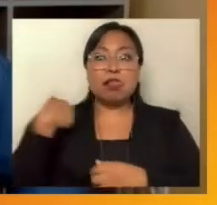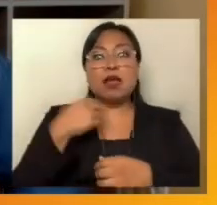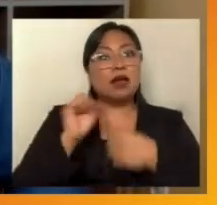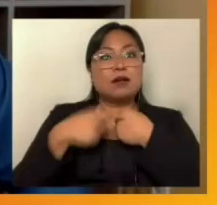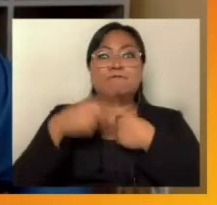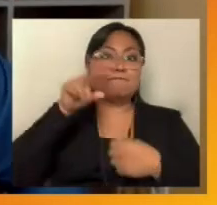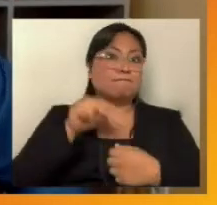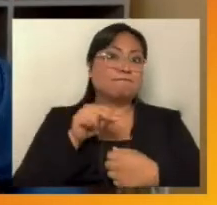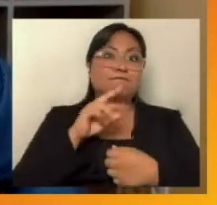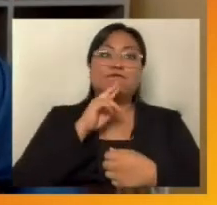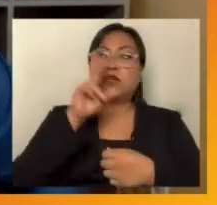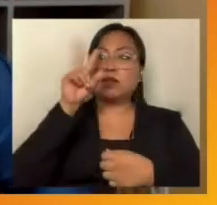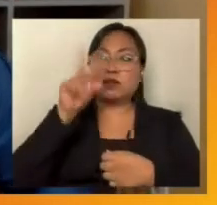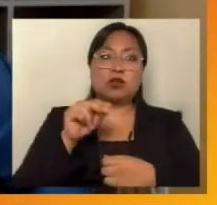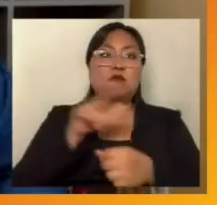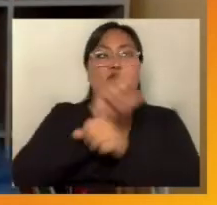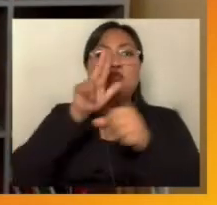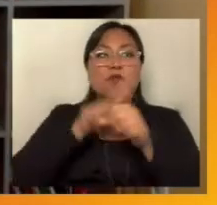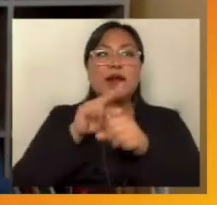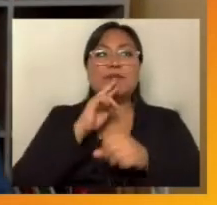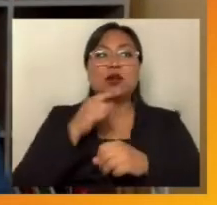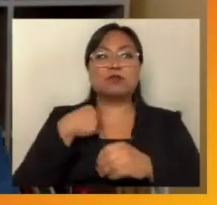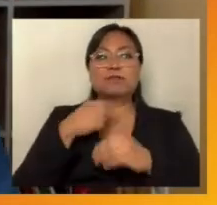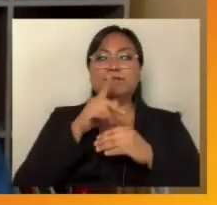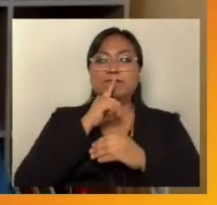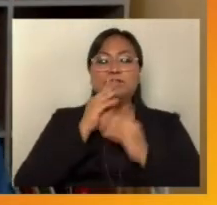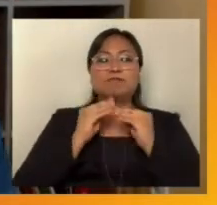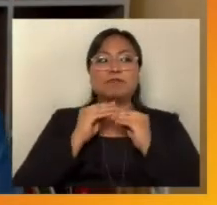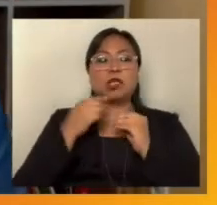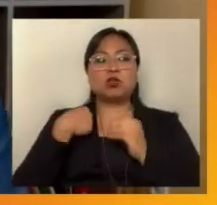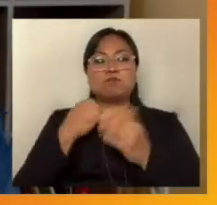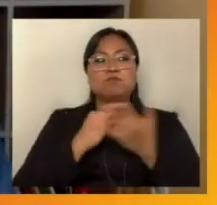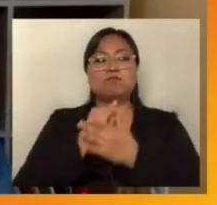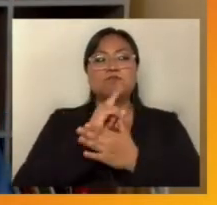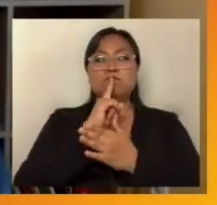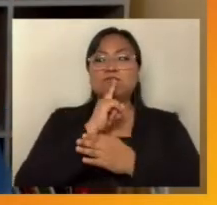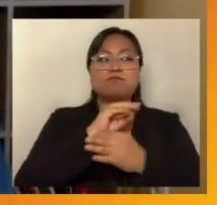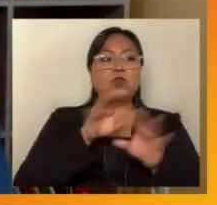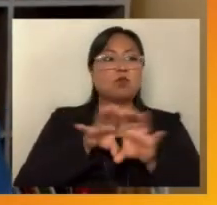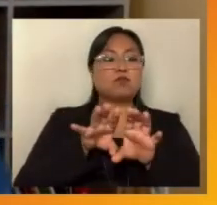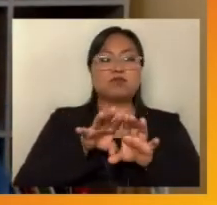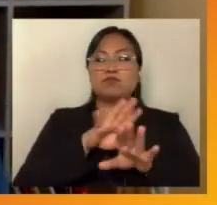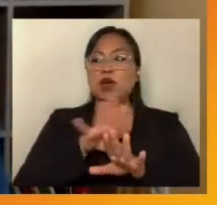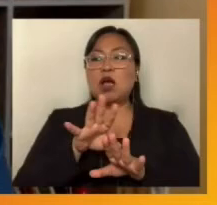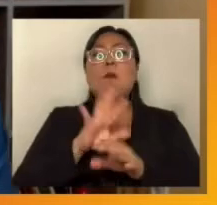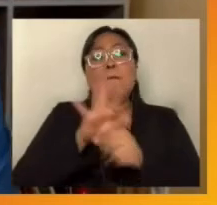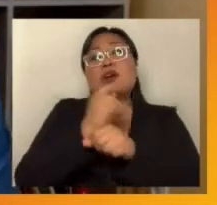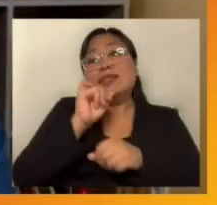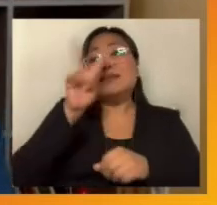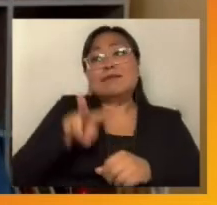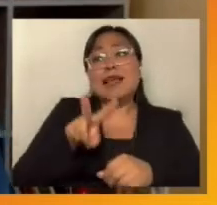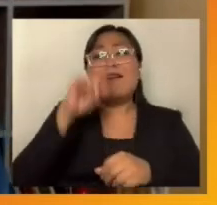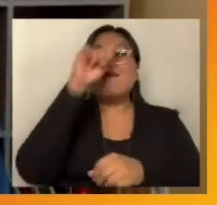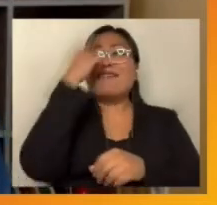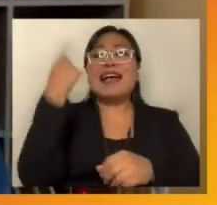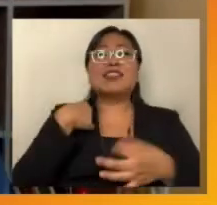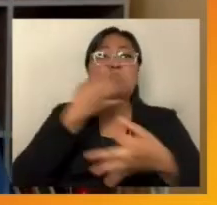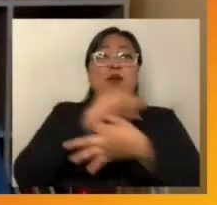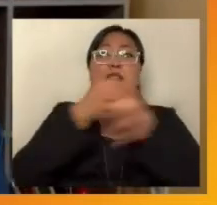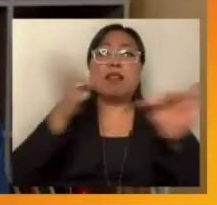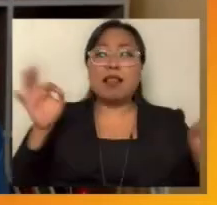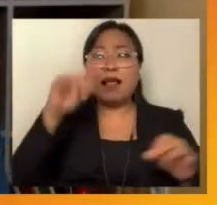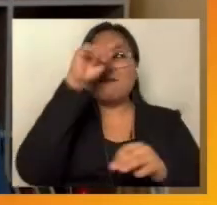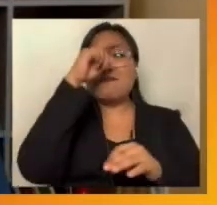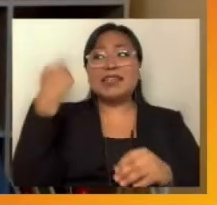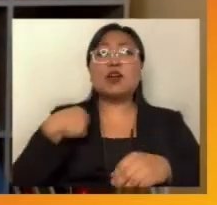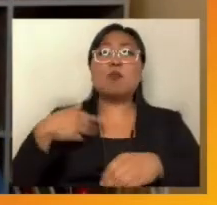no te hagas visible. Es muy fácil ser viral, es muy fácil crecer con el número de seguidores. Y